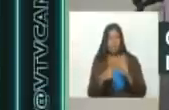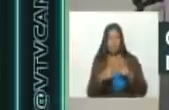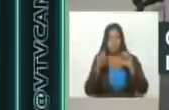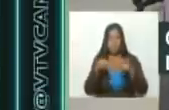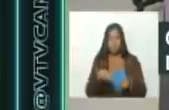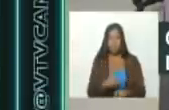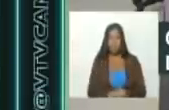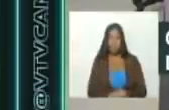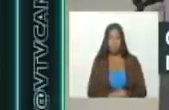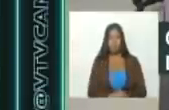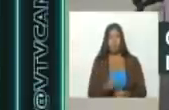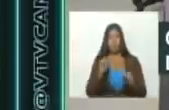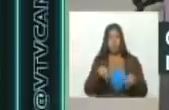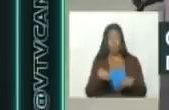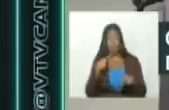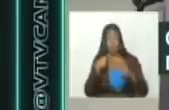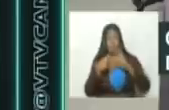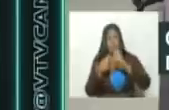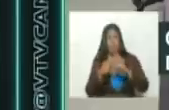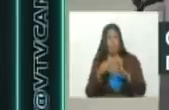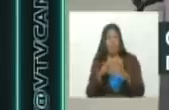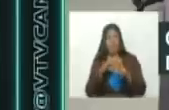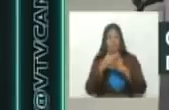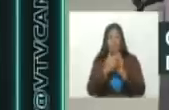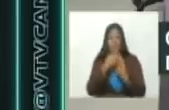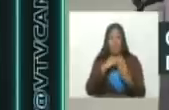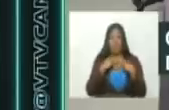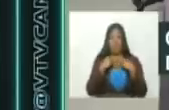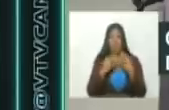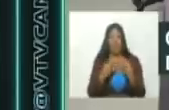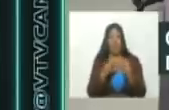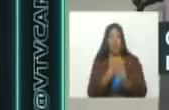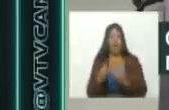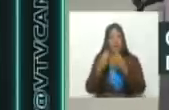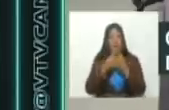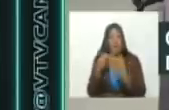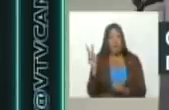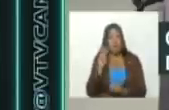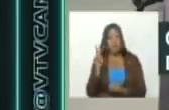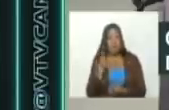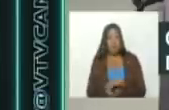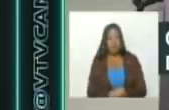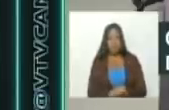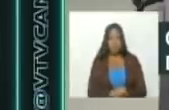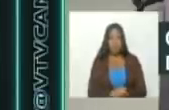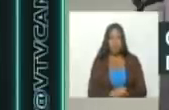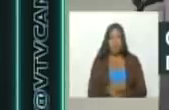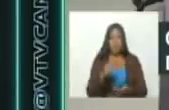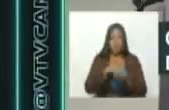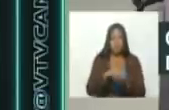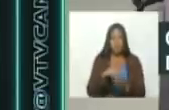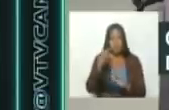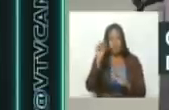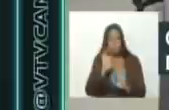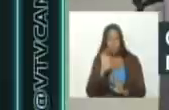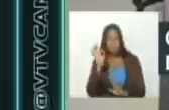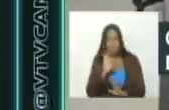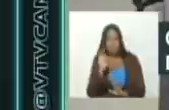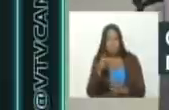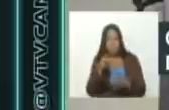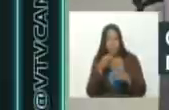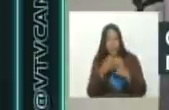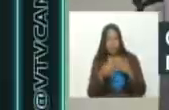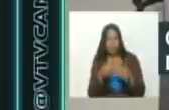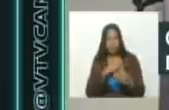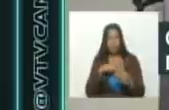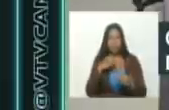esa es una manifestación de la situación que hay en la economía venezolana. El impuesto sobre la renta es una porción de los ingresos